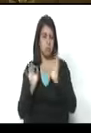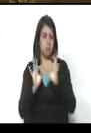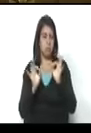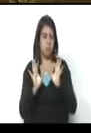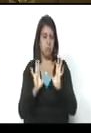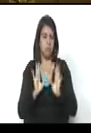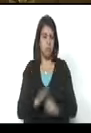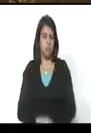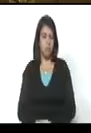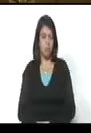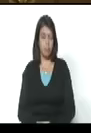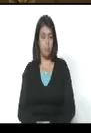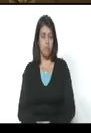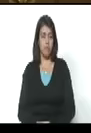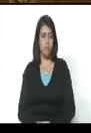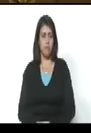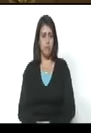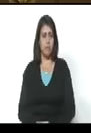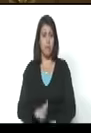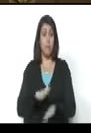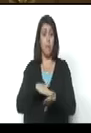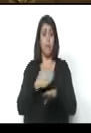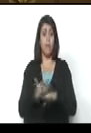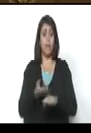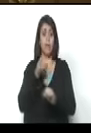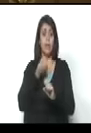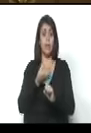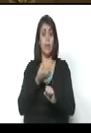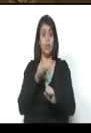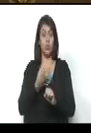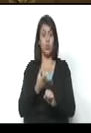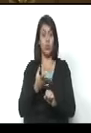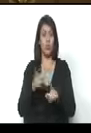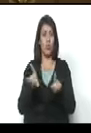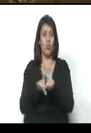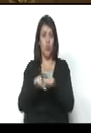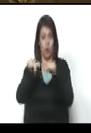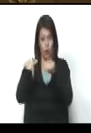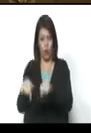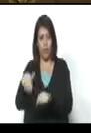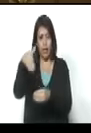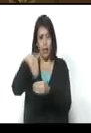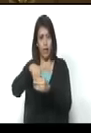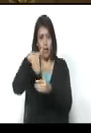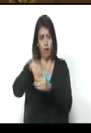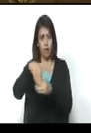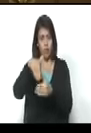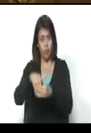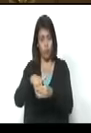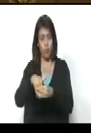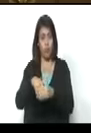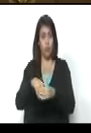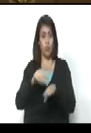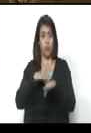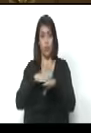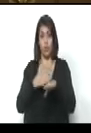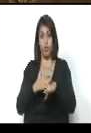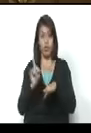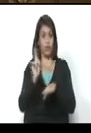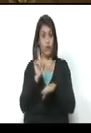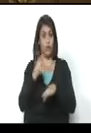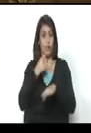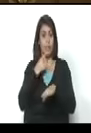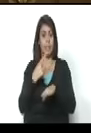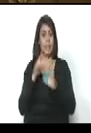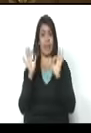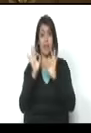No lo dijo. ¿Por qué? Porque hay un discurso electoral. ¿Por qué? Porque no se